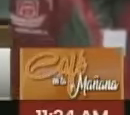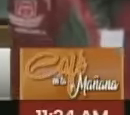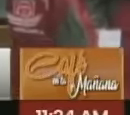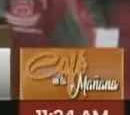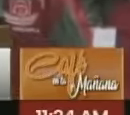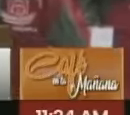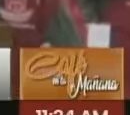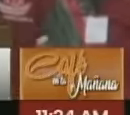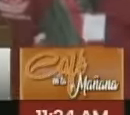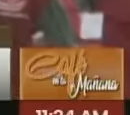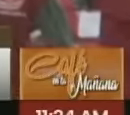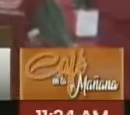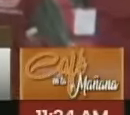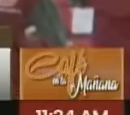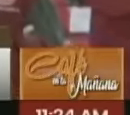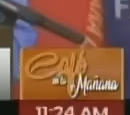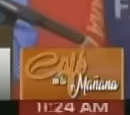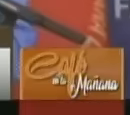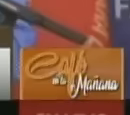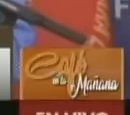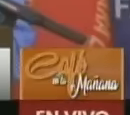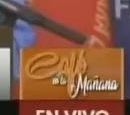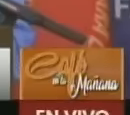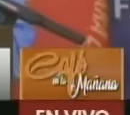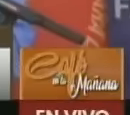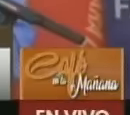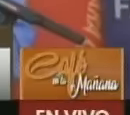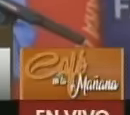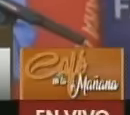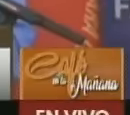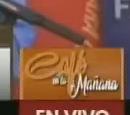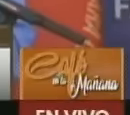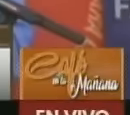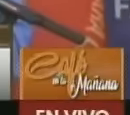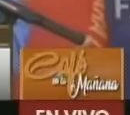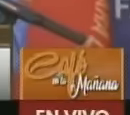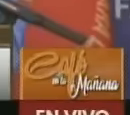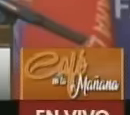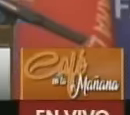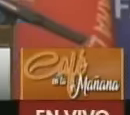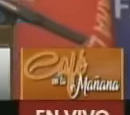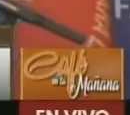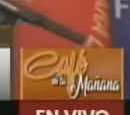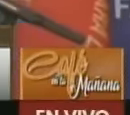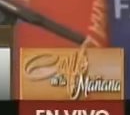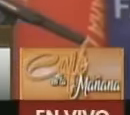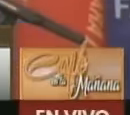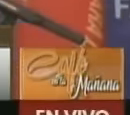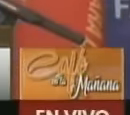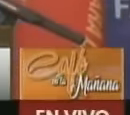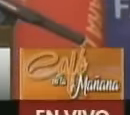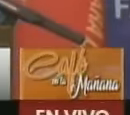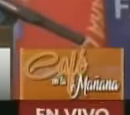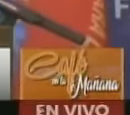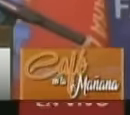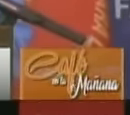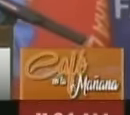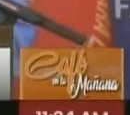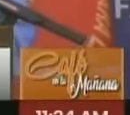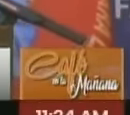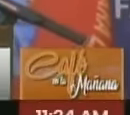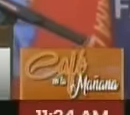Todos los candidatos han tenido el apoyo del Consejo Nacional